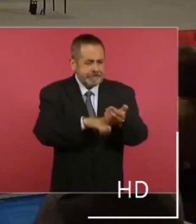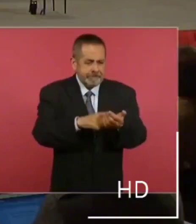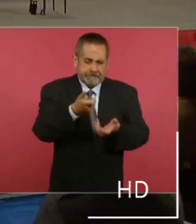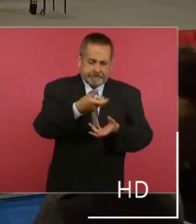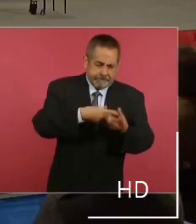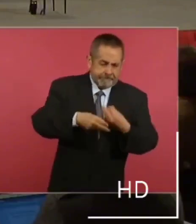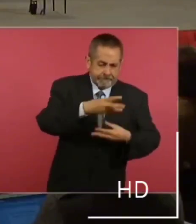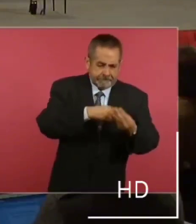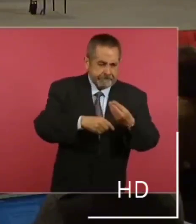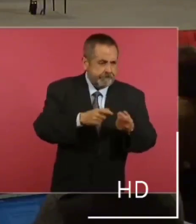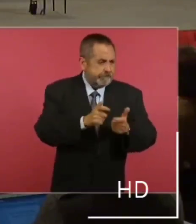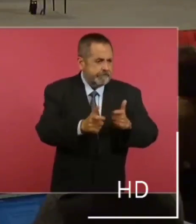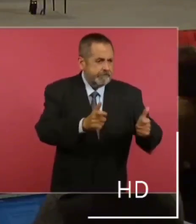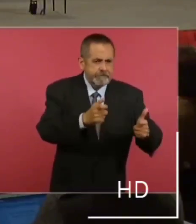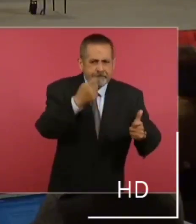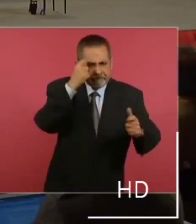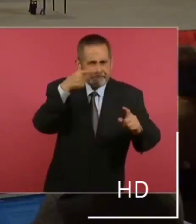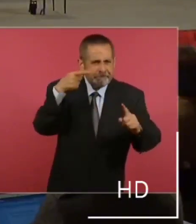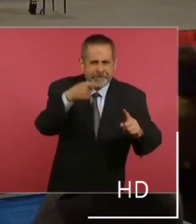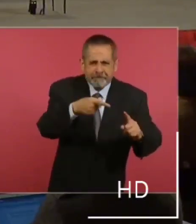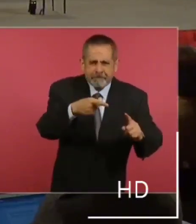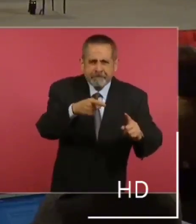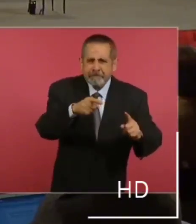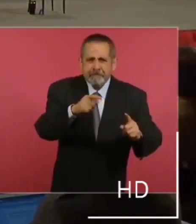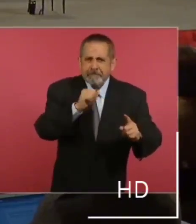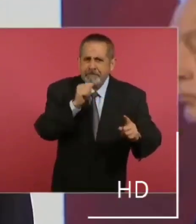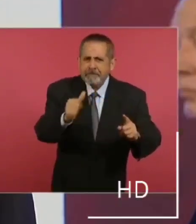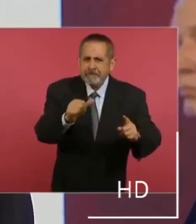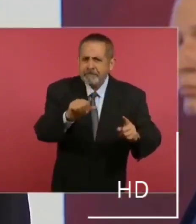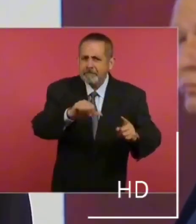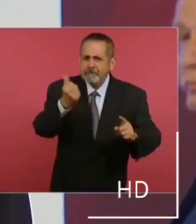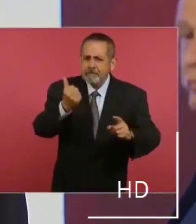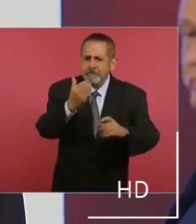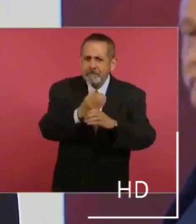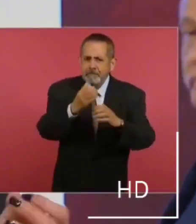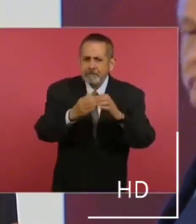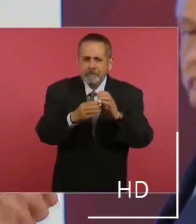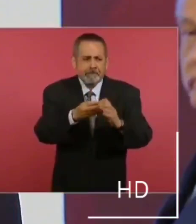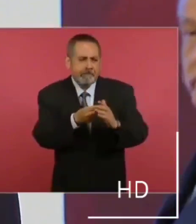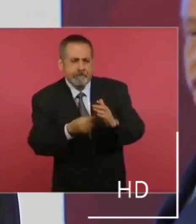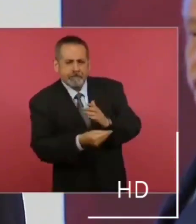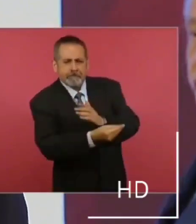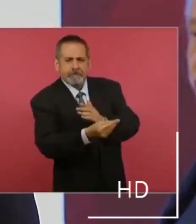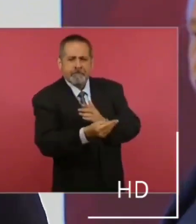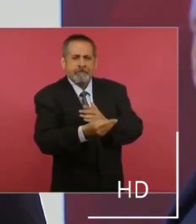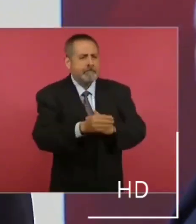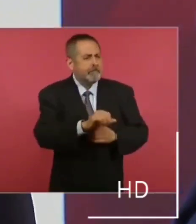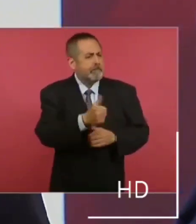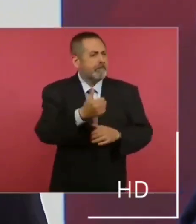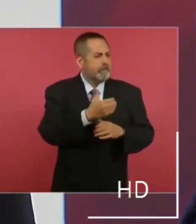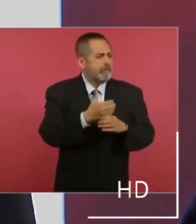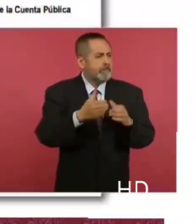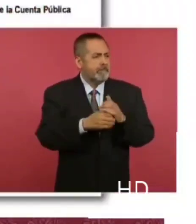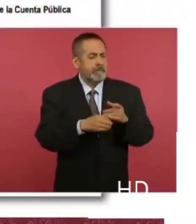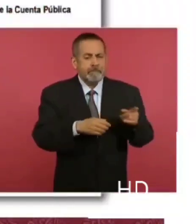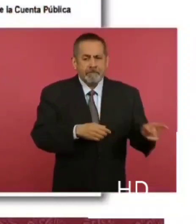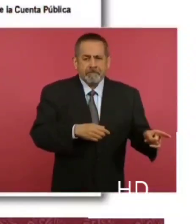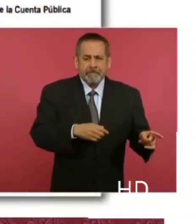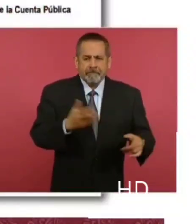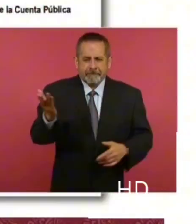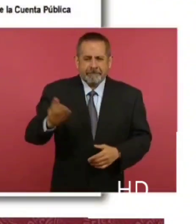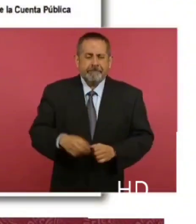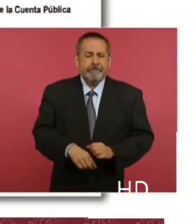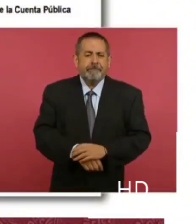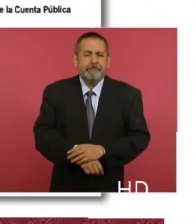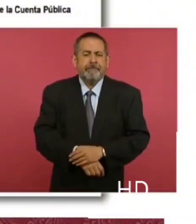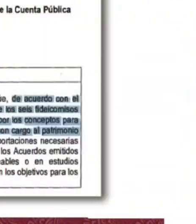fueron creados, así como lo escuchan. En realidad se estaban financiando con el presupuesto de egresos